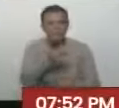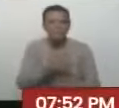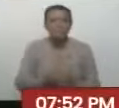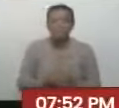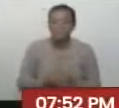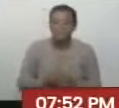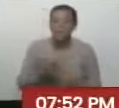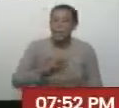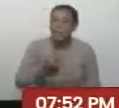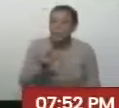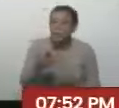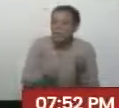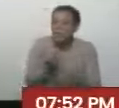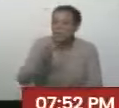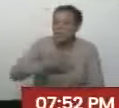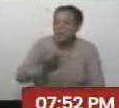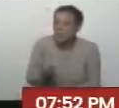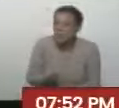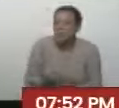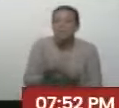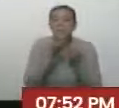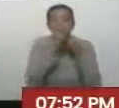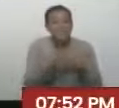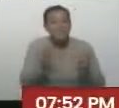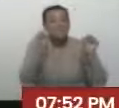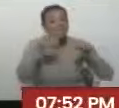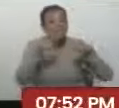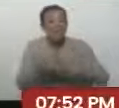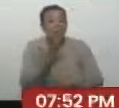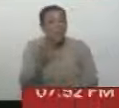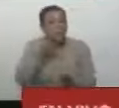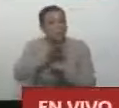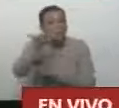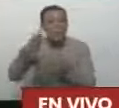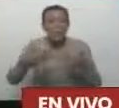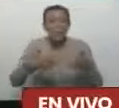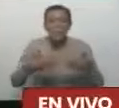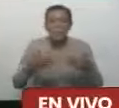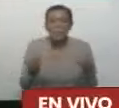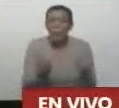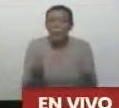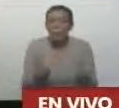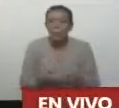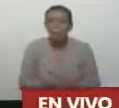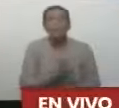¿Cómo te sientes, Sebastián? Bien. ¿Cómo le fue por allá, por Panamá? Bien.